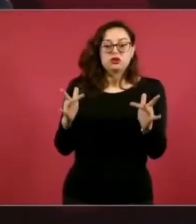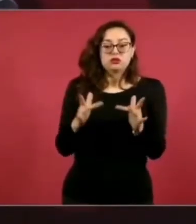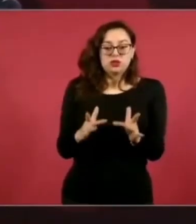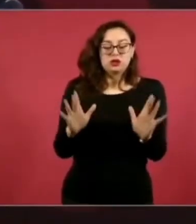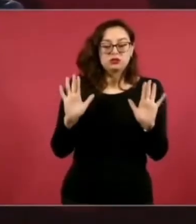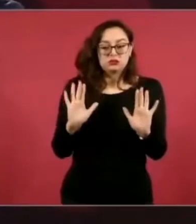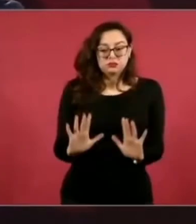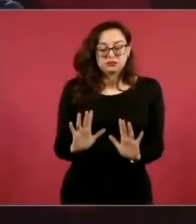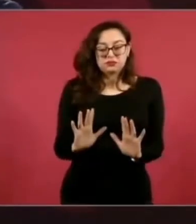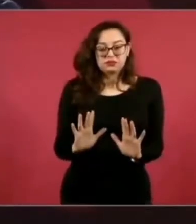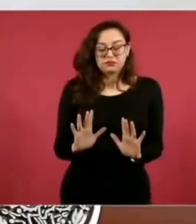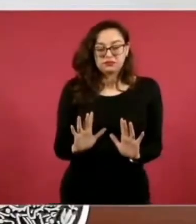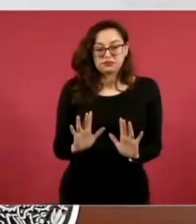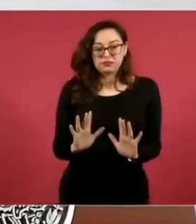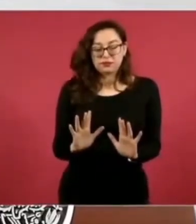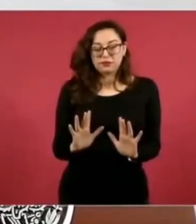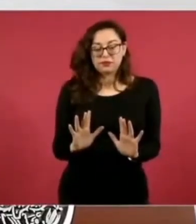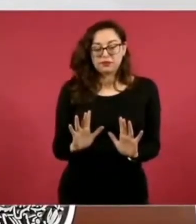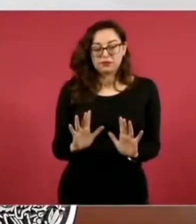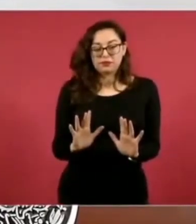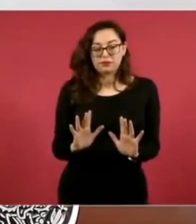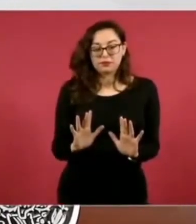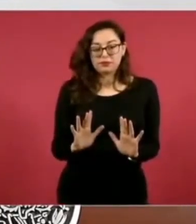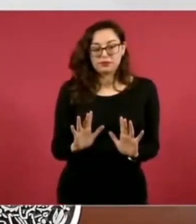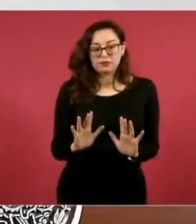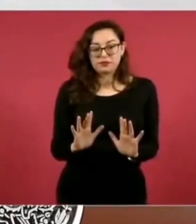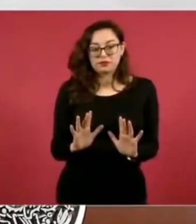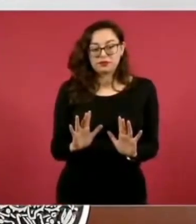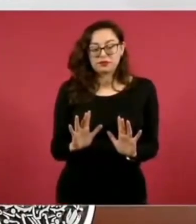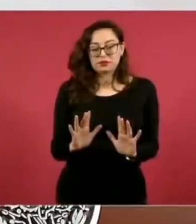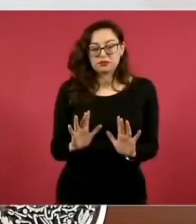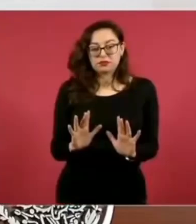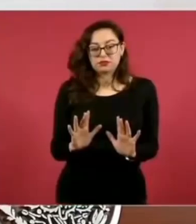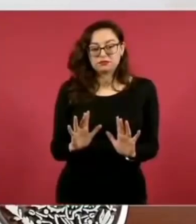estaban esperando a Guzmán López y